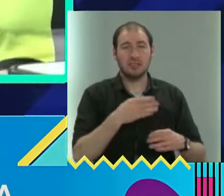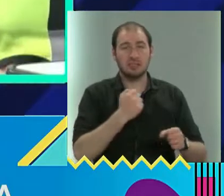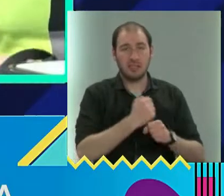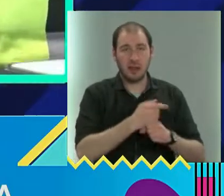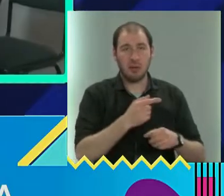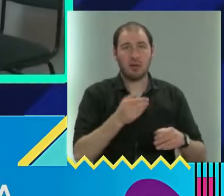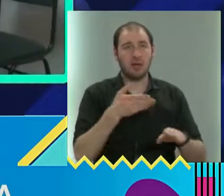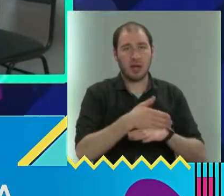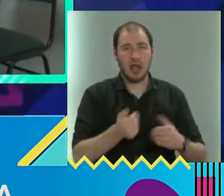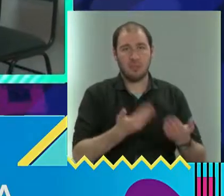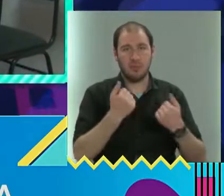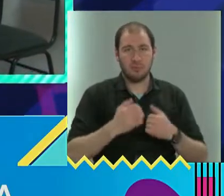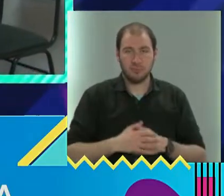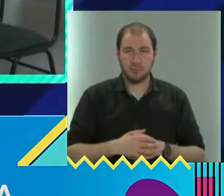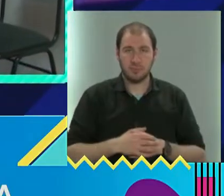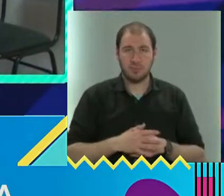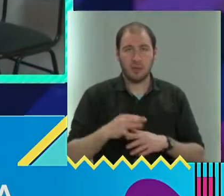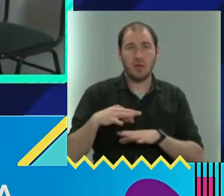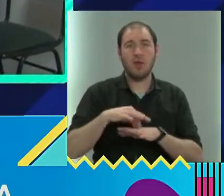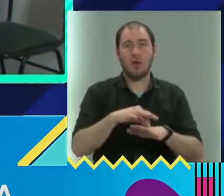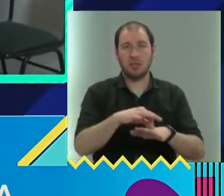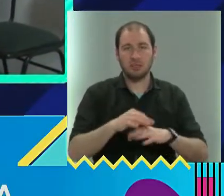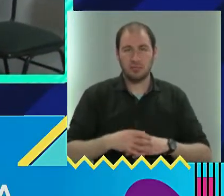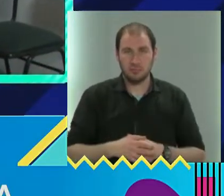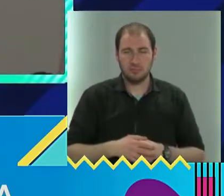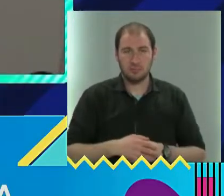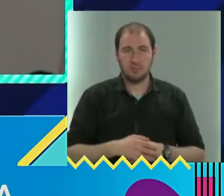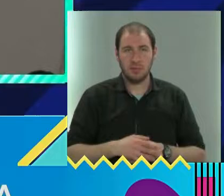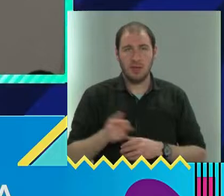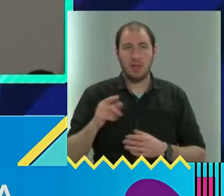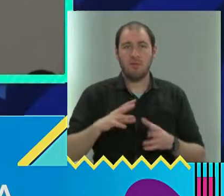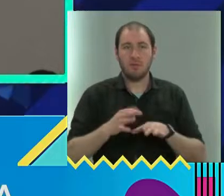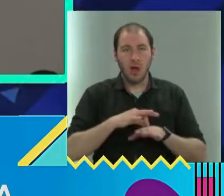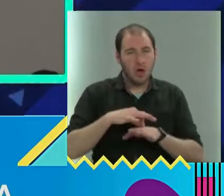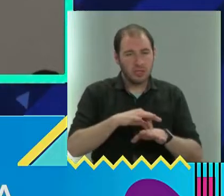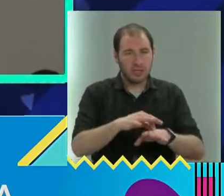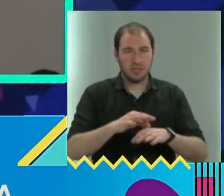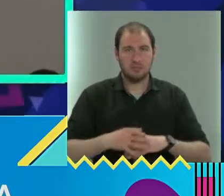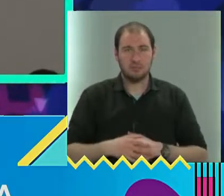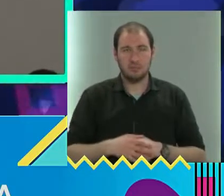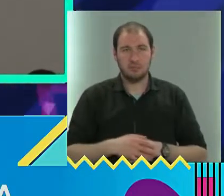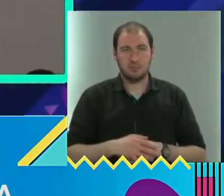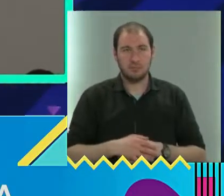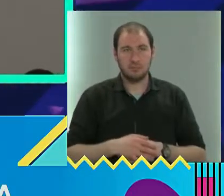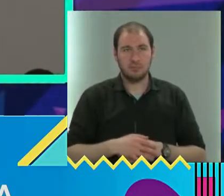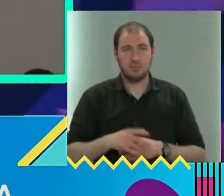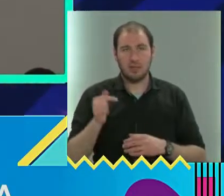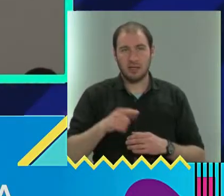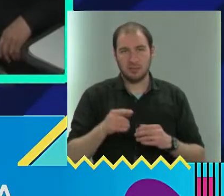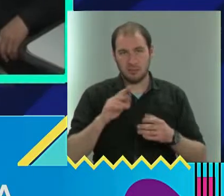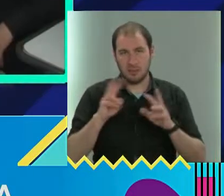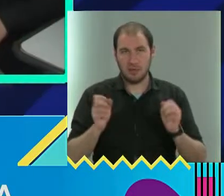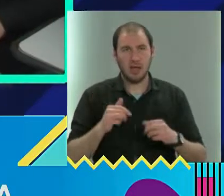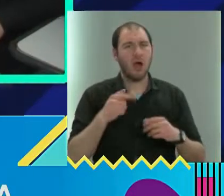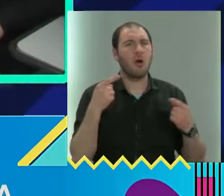laboral mucho más inmediata. Entonces orienta, es decir, es una función orientadora. Perfecto. Ese es el... ¿Y